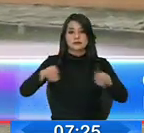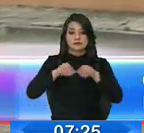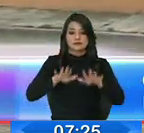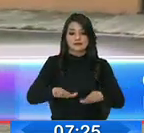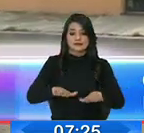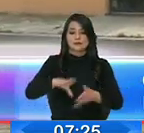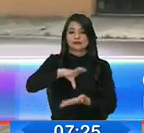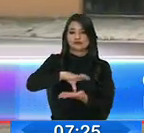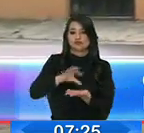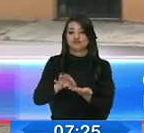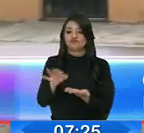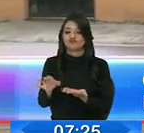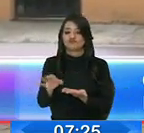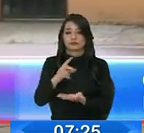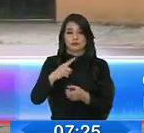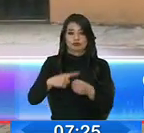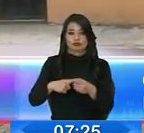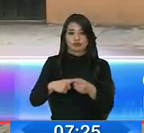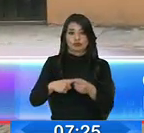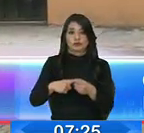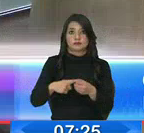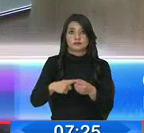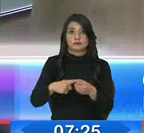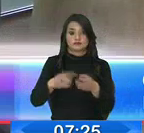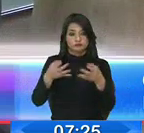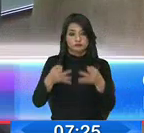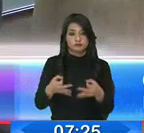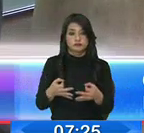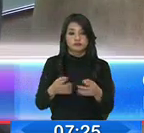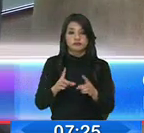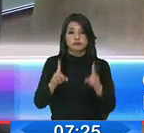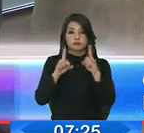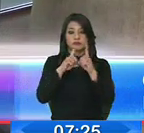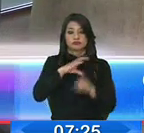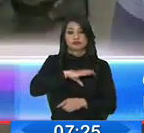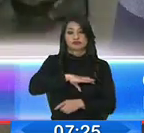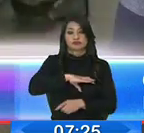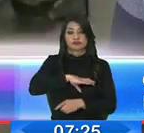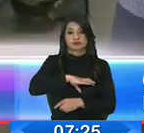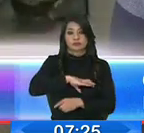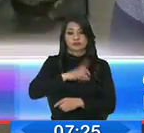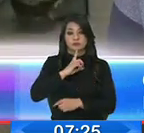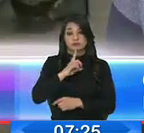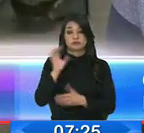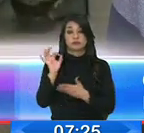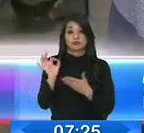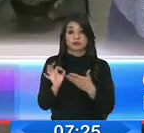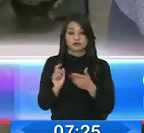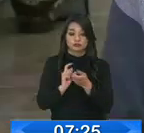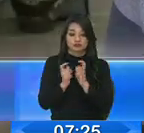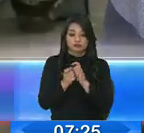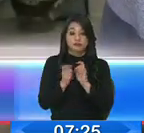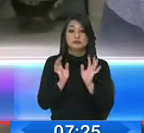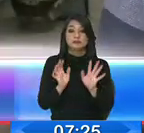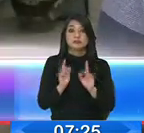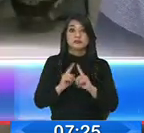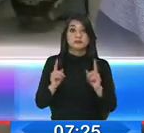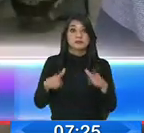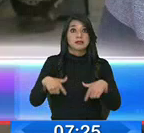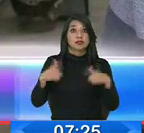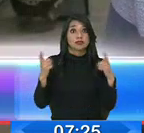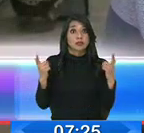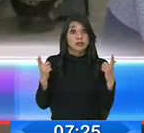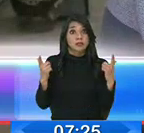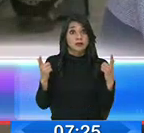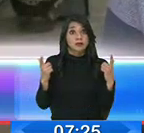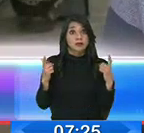del Distrito Metropolitano, cifra establecida de acuerdo a datos municipales. Va a haber, por supuesto, algunos ajustes, pero la gran mayoría son